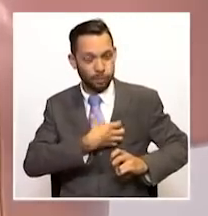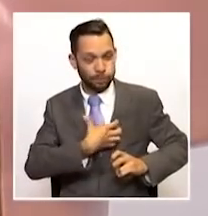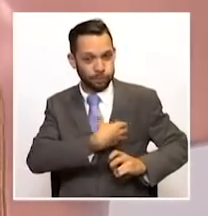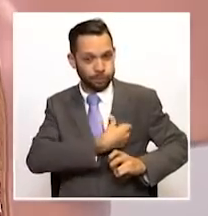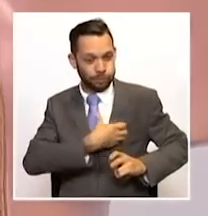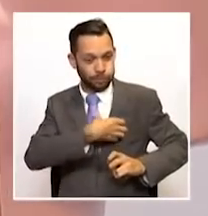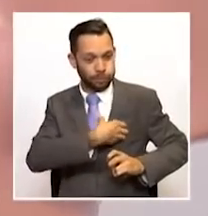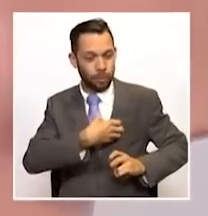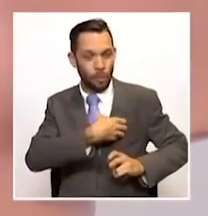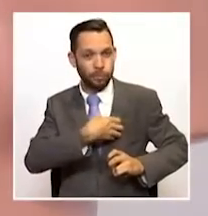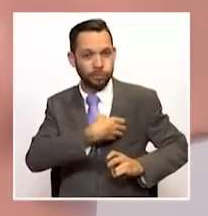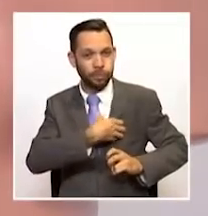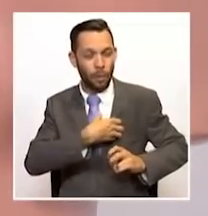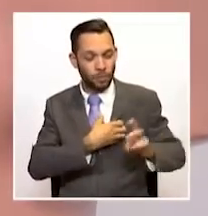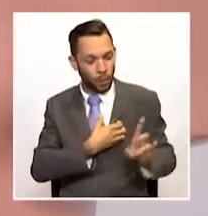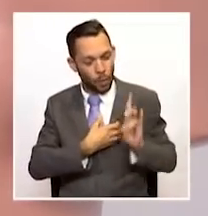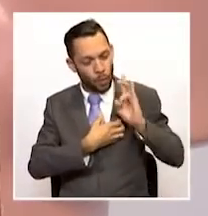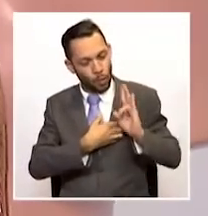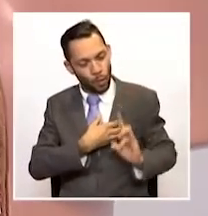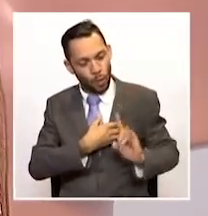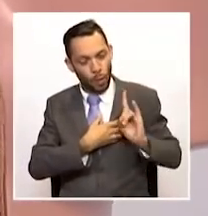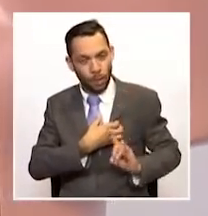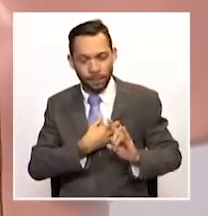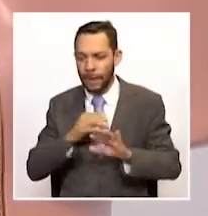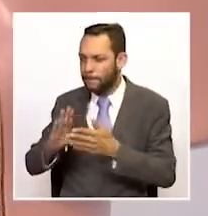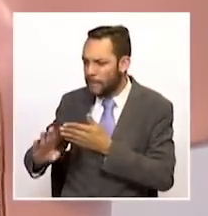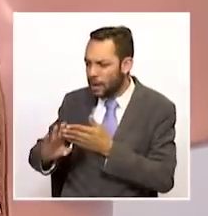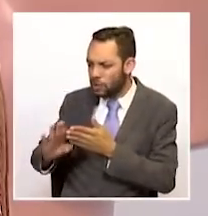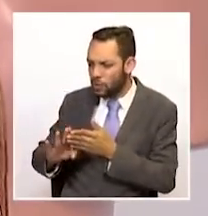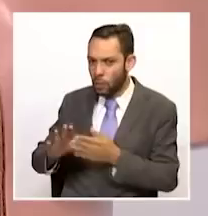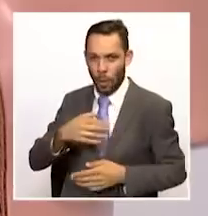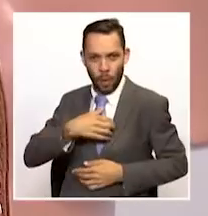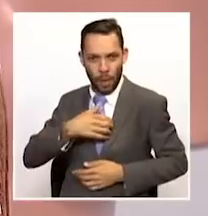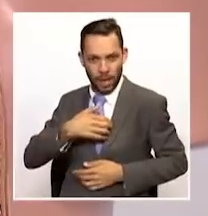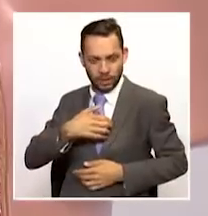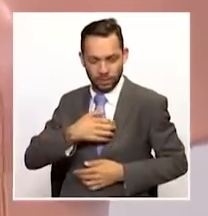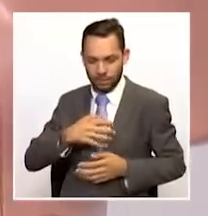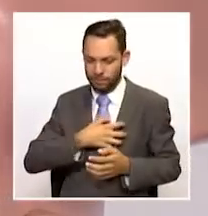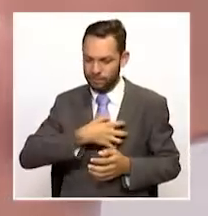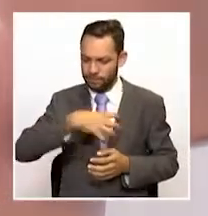por la arteria pulmonar vamos a quitar esta parte del corazón